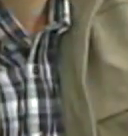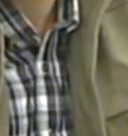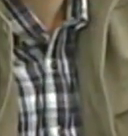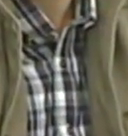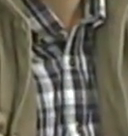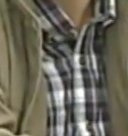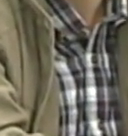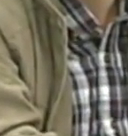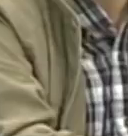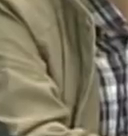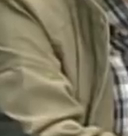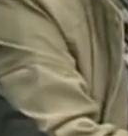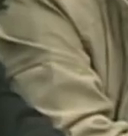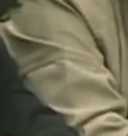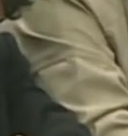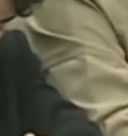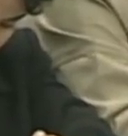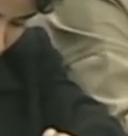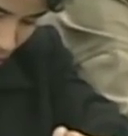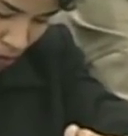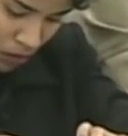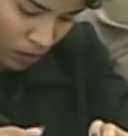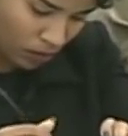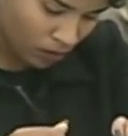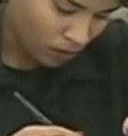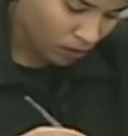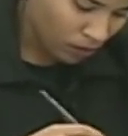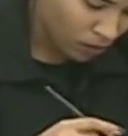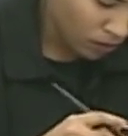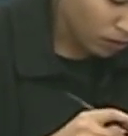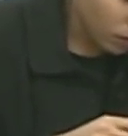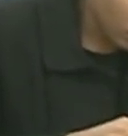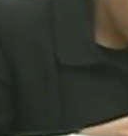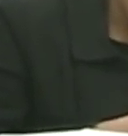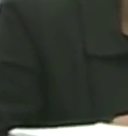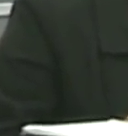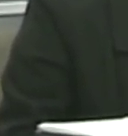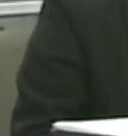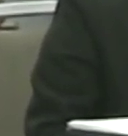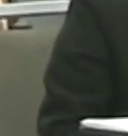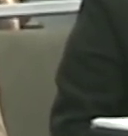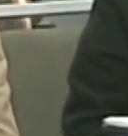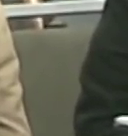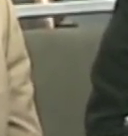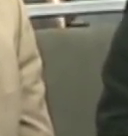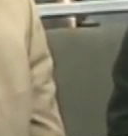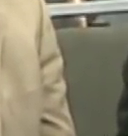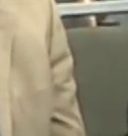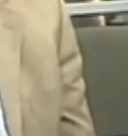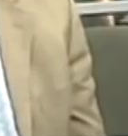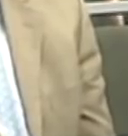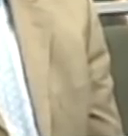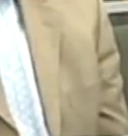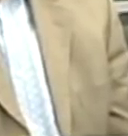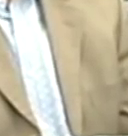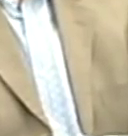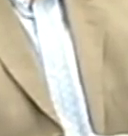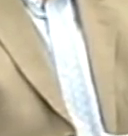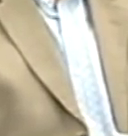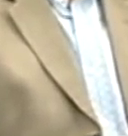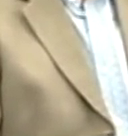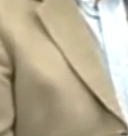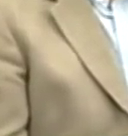e Información, de la Fundación Conciencia Televisión y el canal de televisión tan